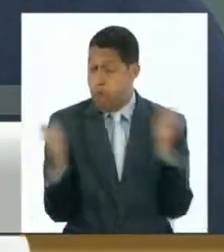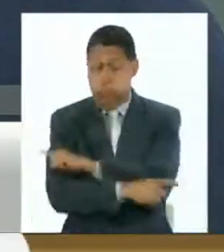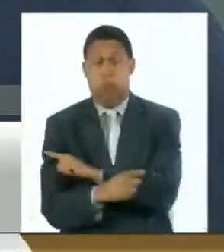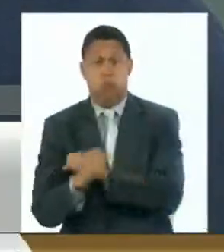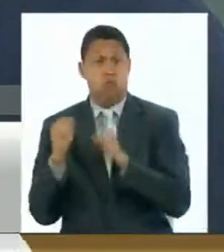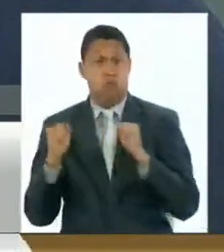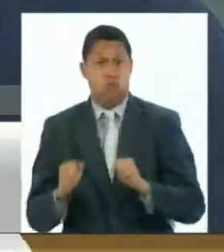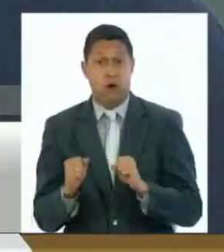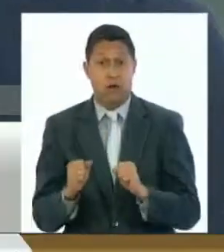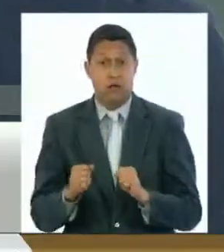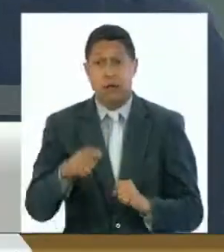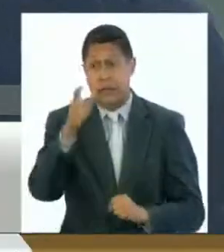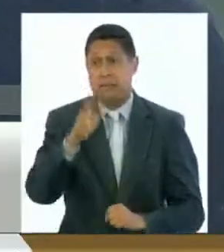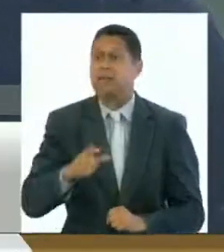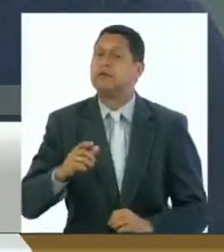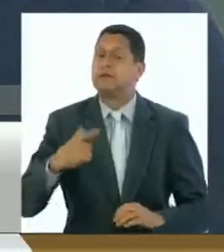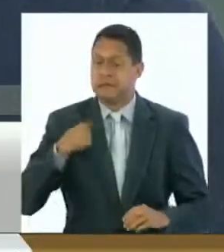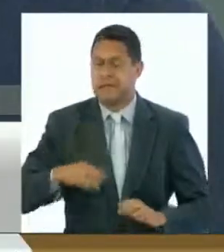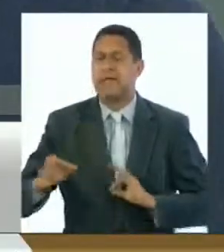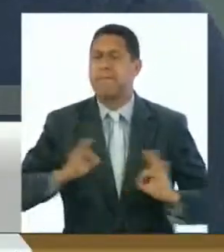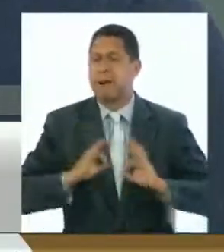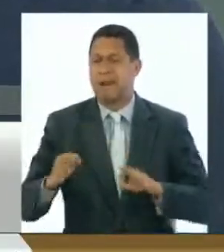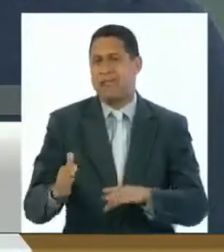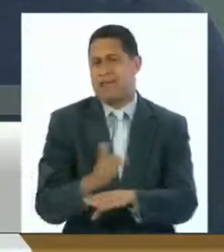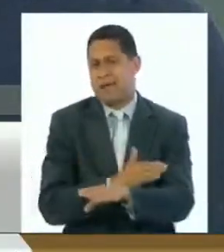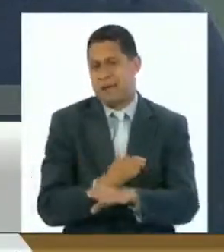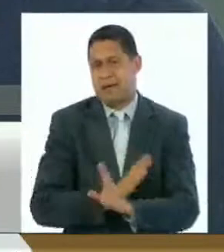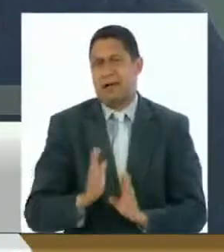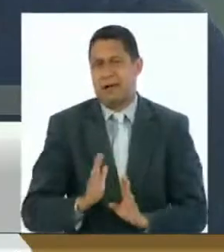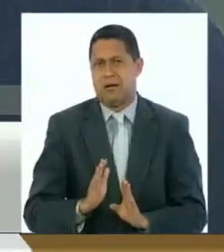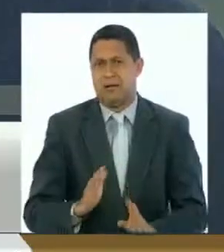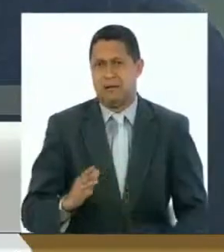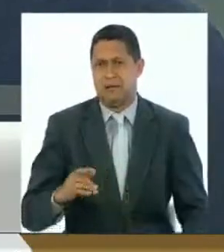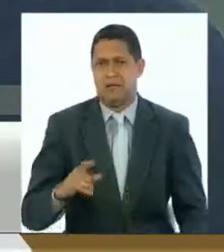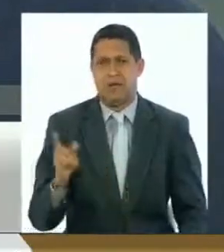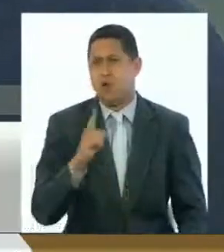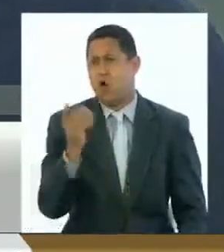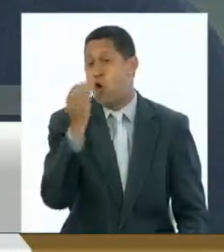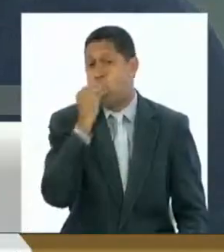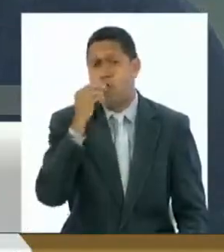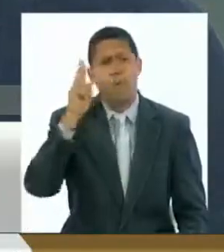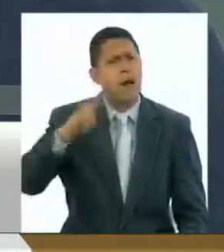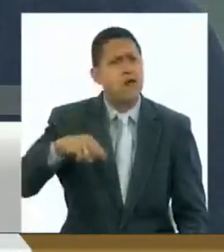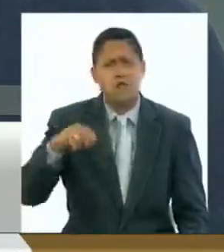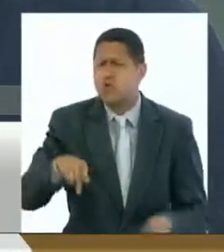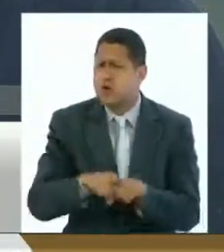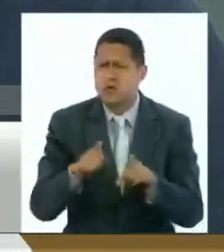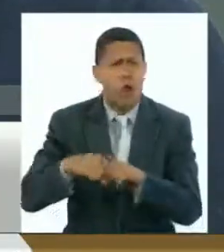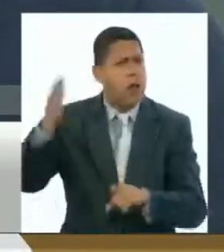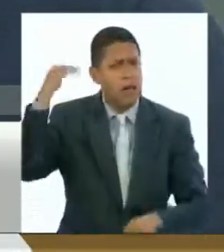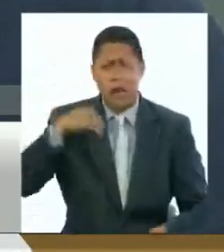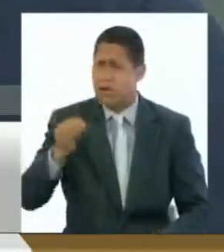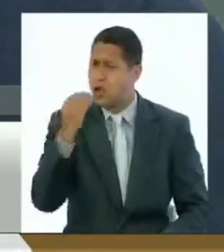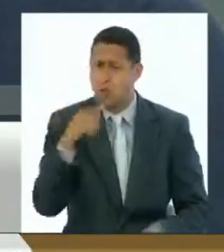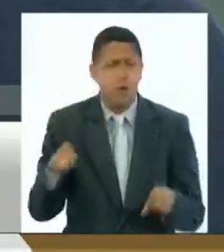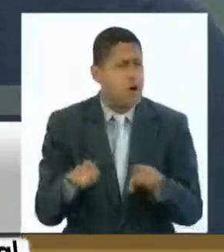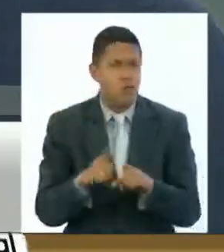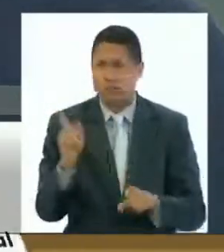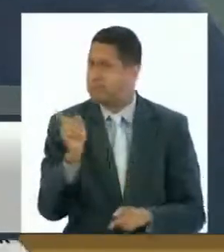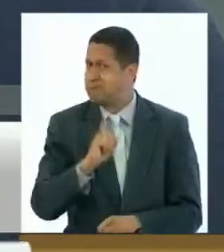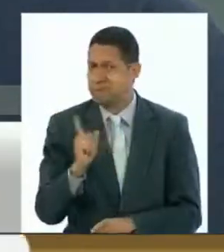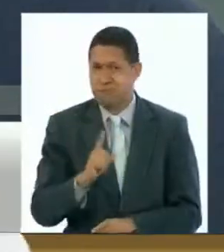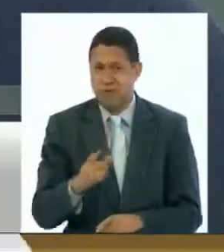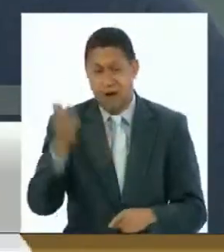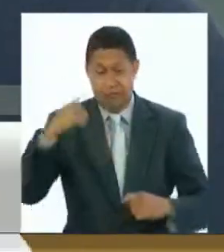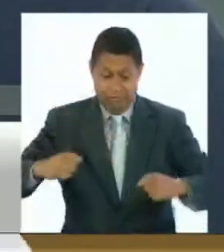que el paciente debe estar preparado. El paciente no va a comer más nunca, como comía antes de la cirugía. Es